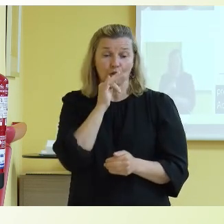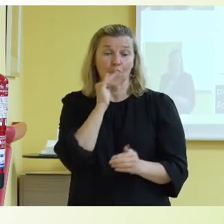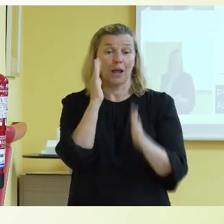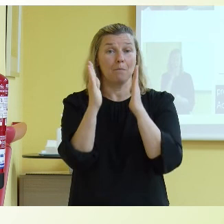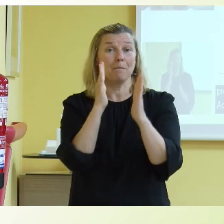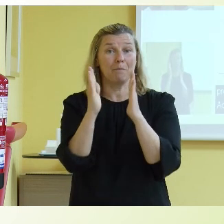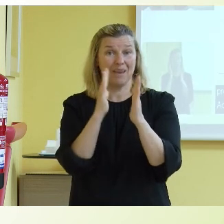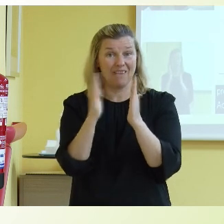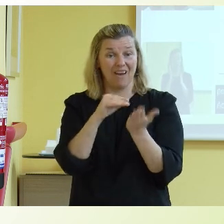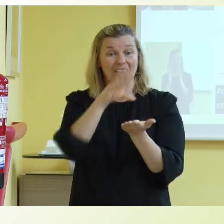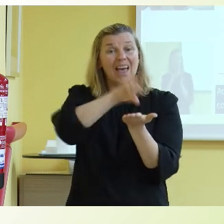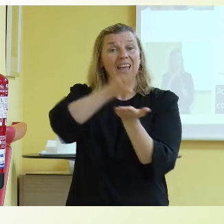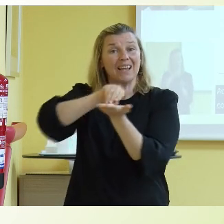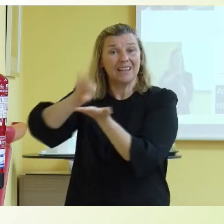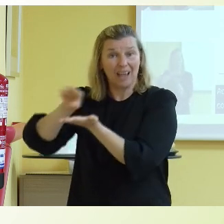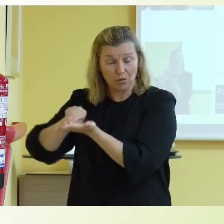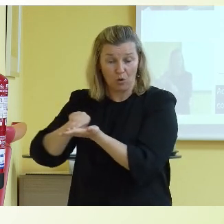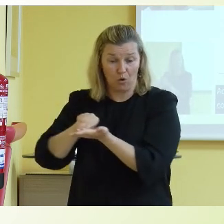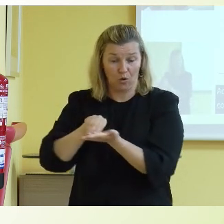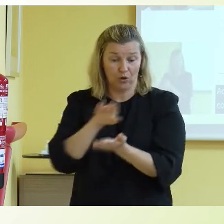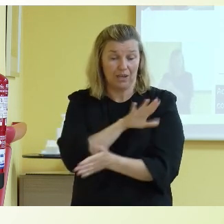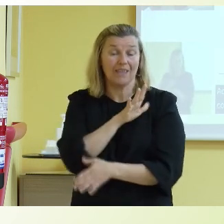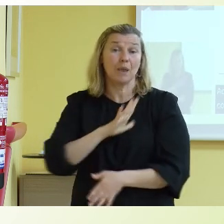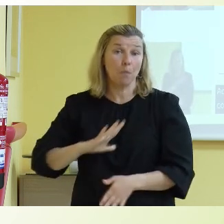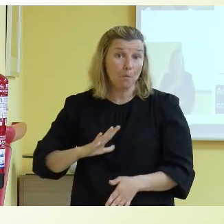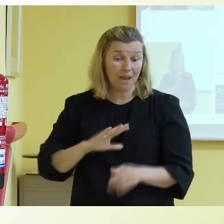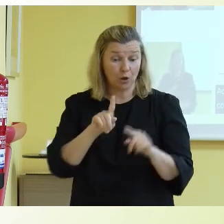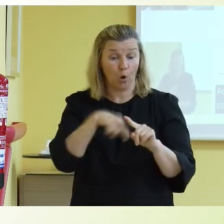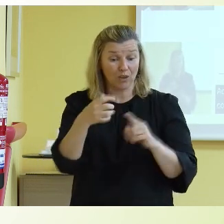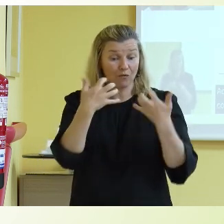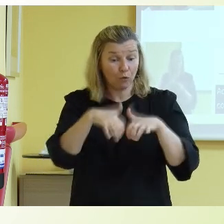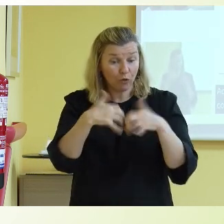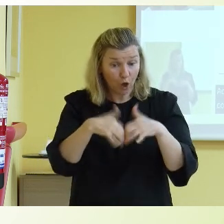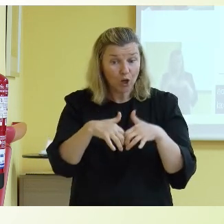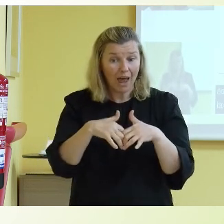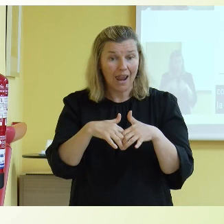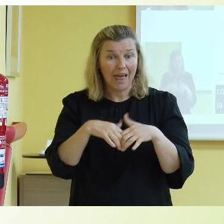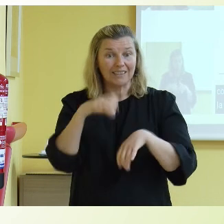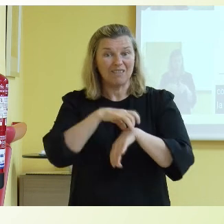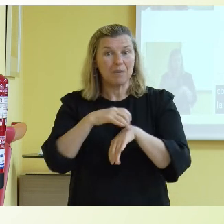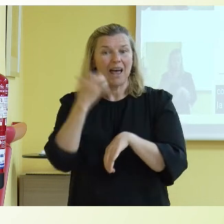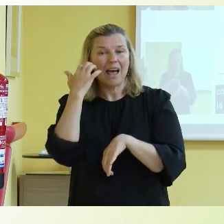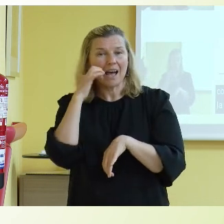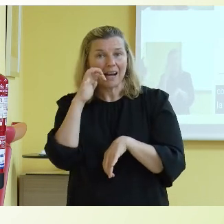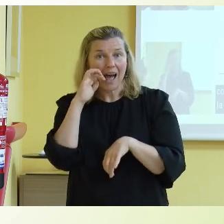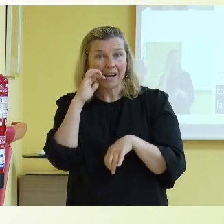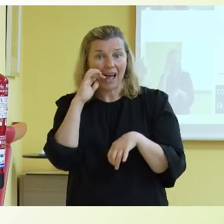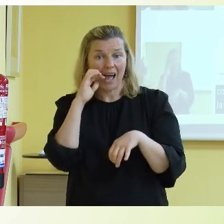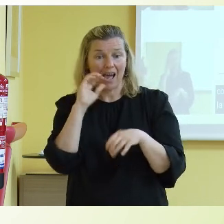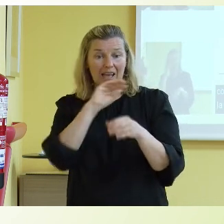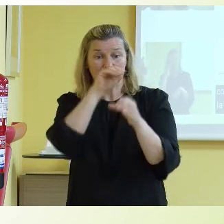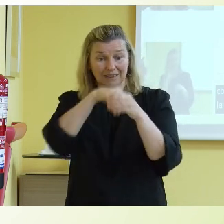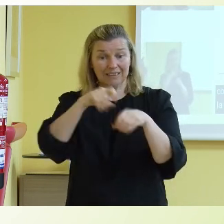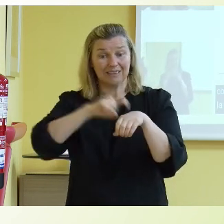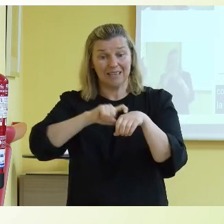está en curso y hasta la fecha se cuenta con una descripción de consecuencias funcionales para unas 1000 enfermedades raras, incluyendo subtipos,